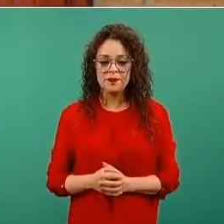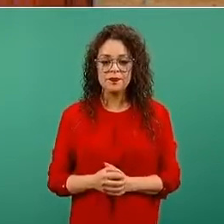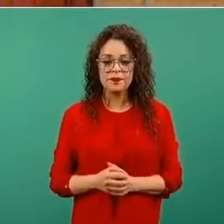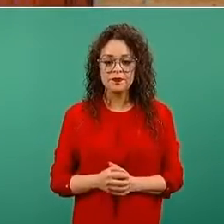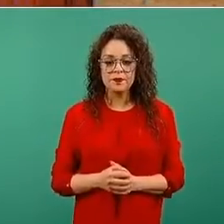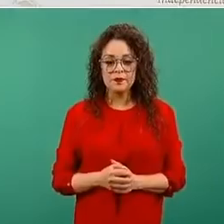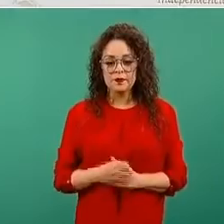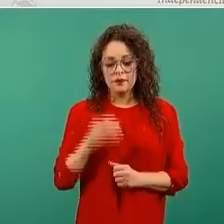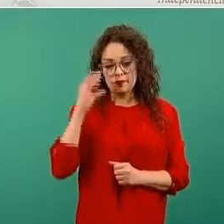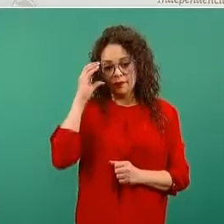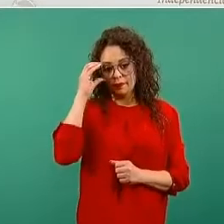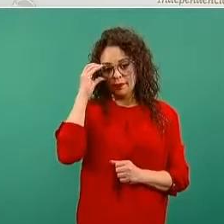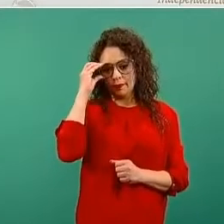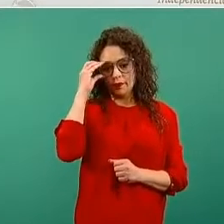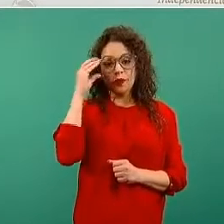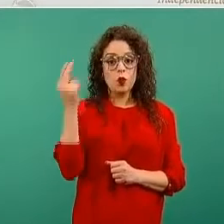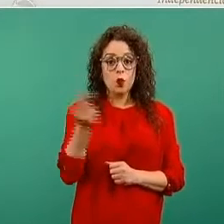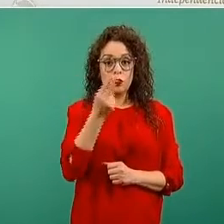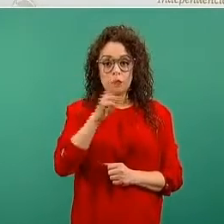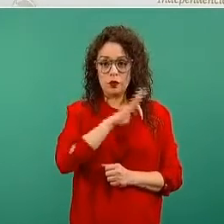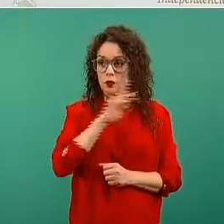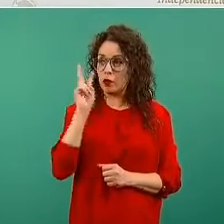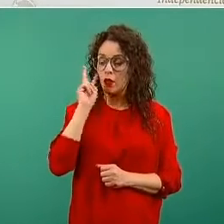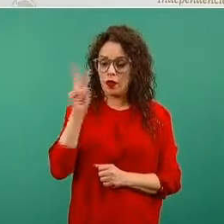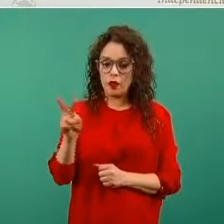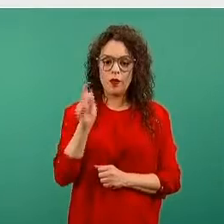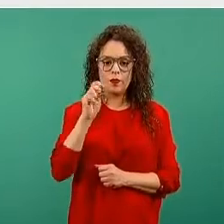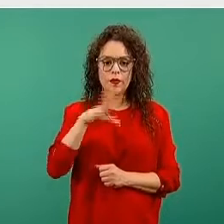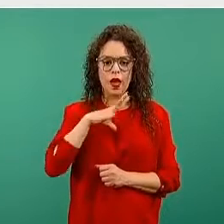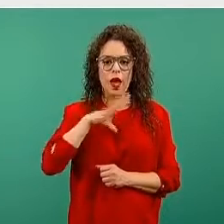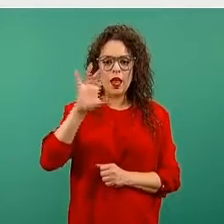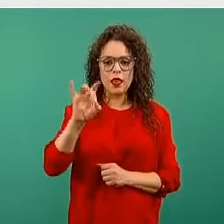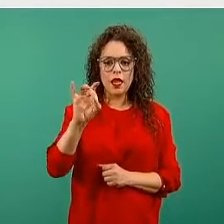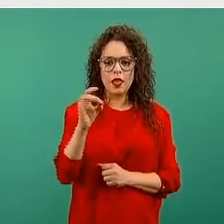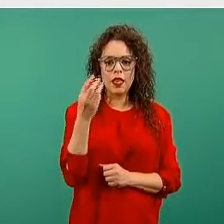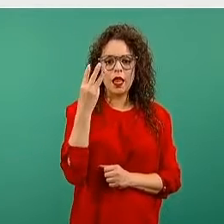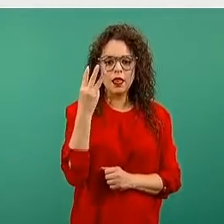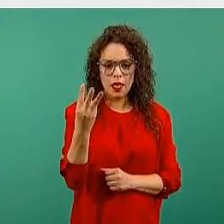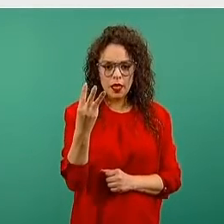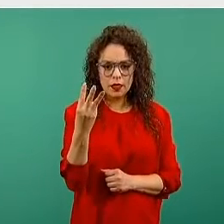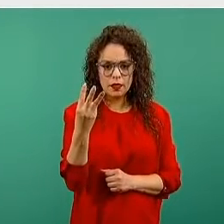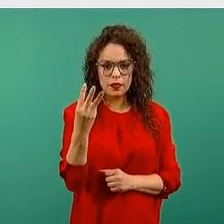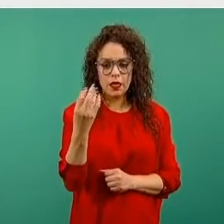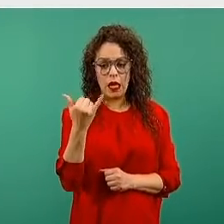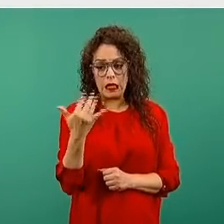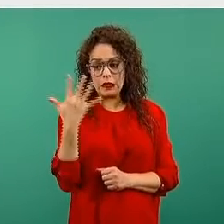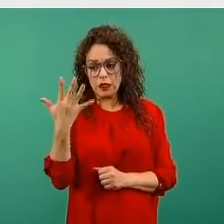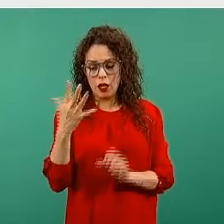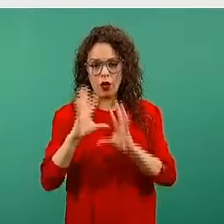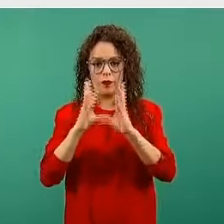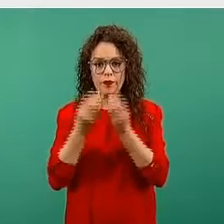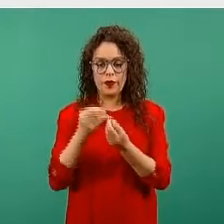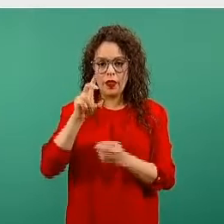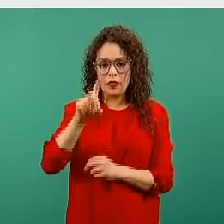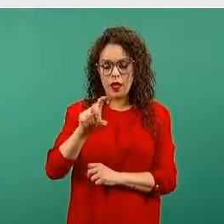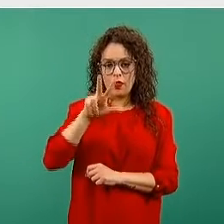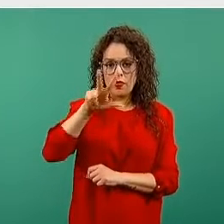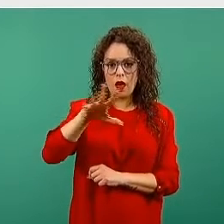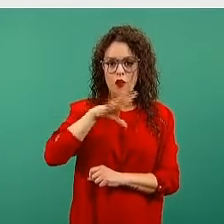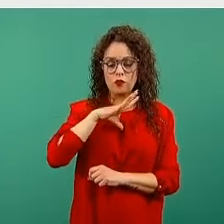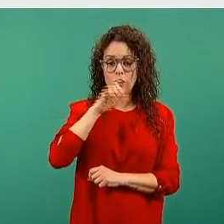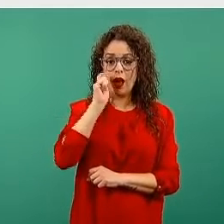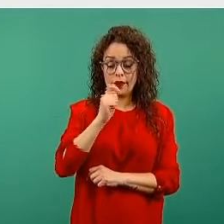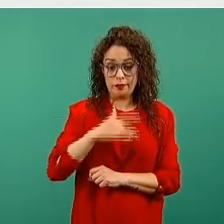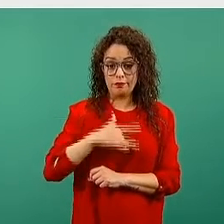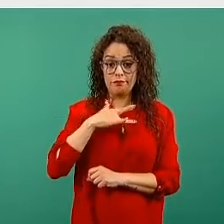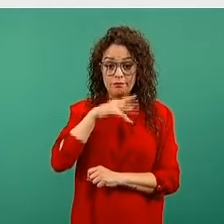destacamos que, si ustedes ven, son 33 y 5, es decir, son 38 las variantes de